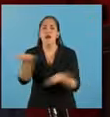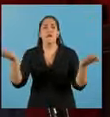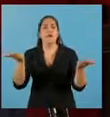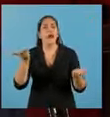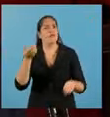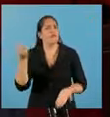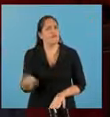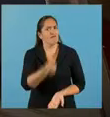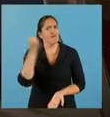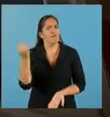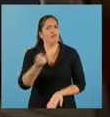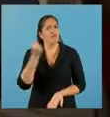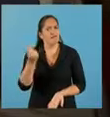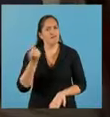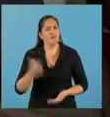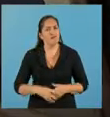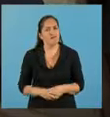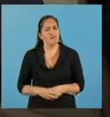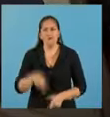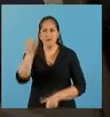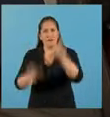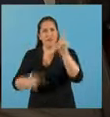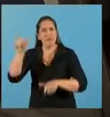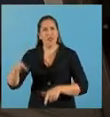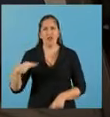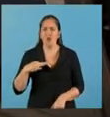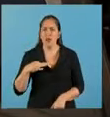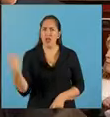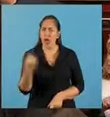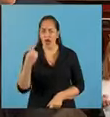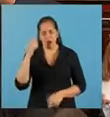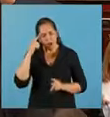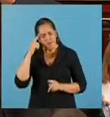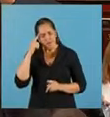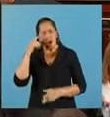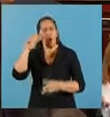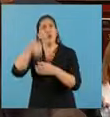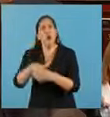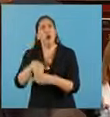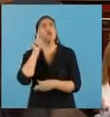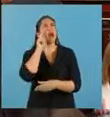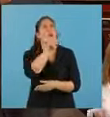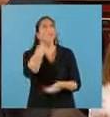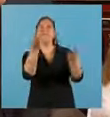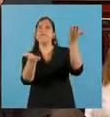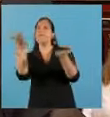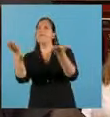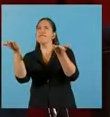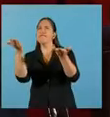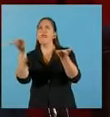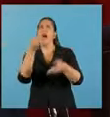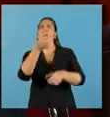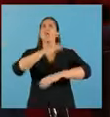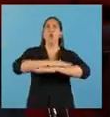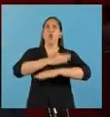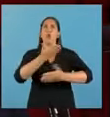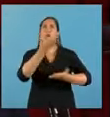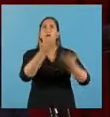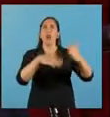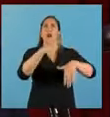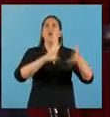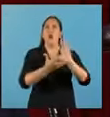relevancia singular. Los ciudadanos votan atendiendo a las conductas y los dichos de sus dirigentes. Toda